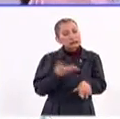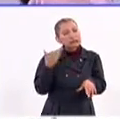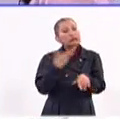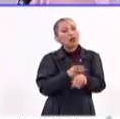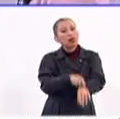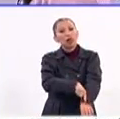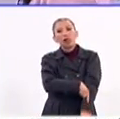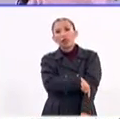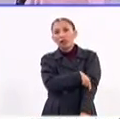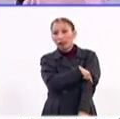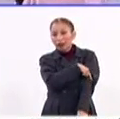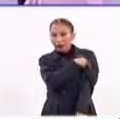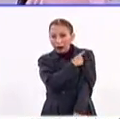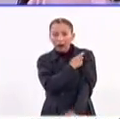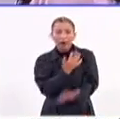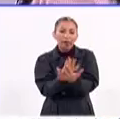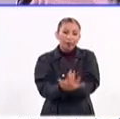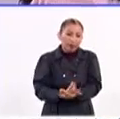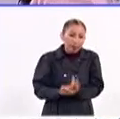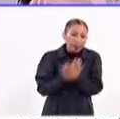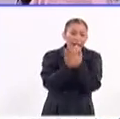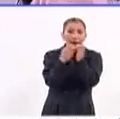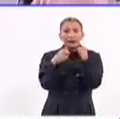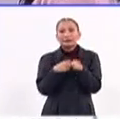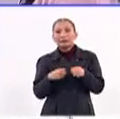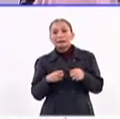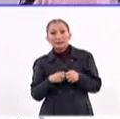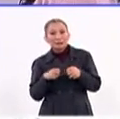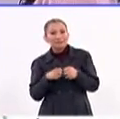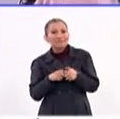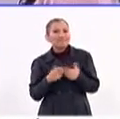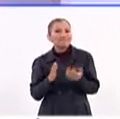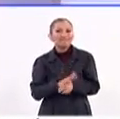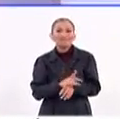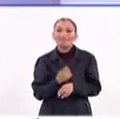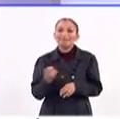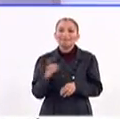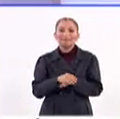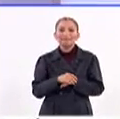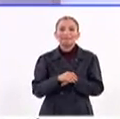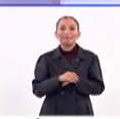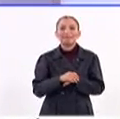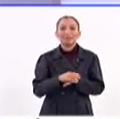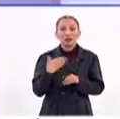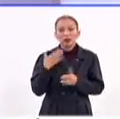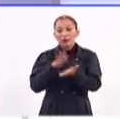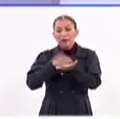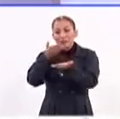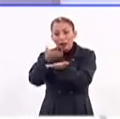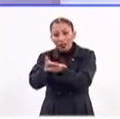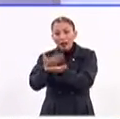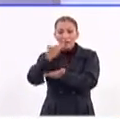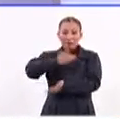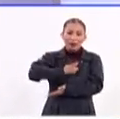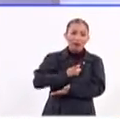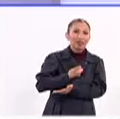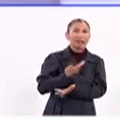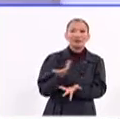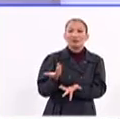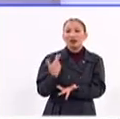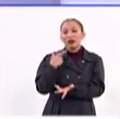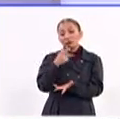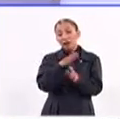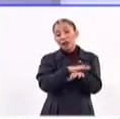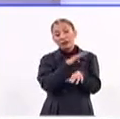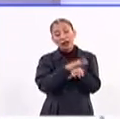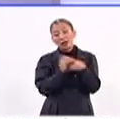proceso largo y de espera y de muchos nervios porque claro. pues entregaba papeles, me pedían que tener